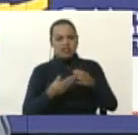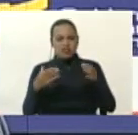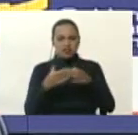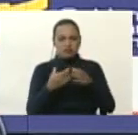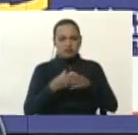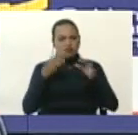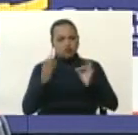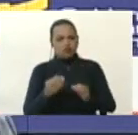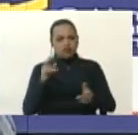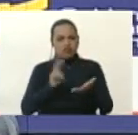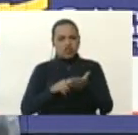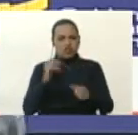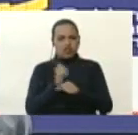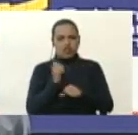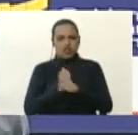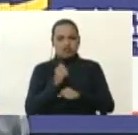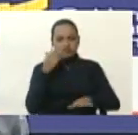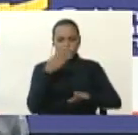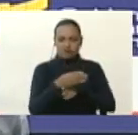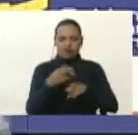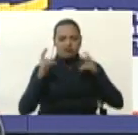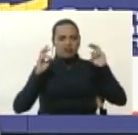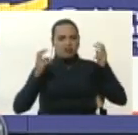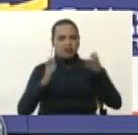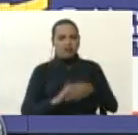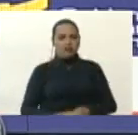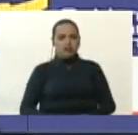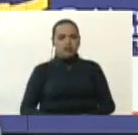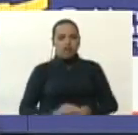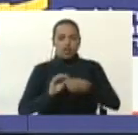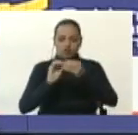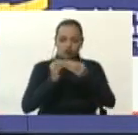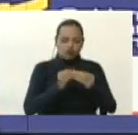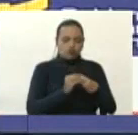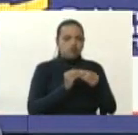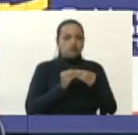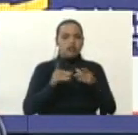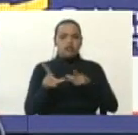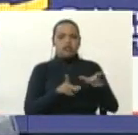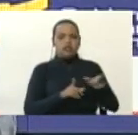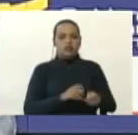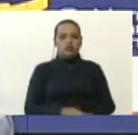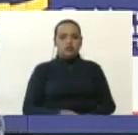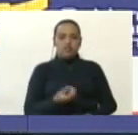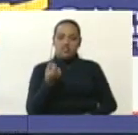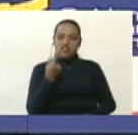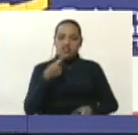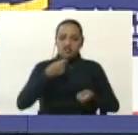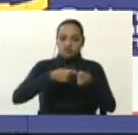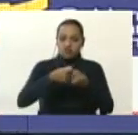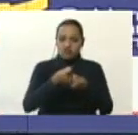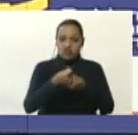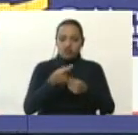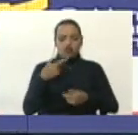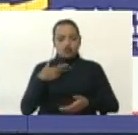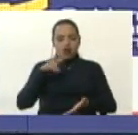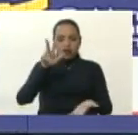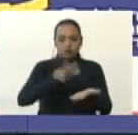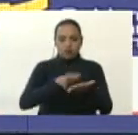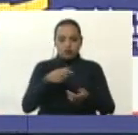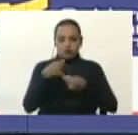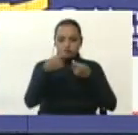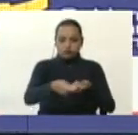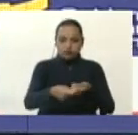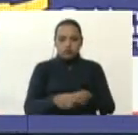funcione y que le entre el tema, ya a reparar. Y si hace falta, bueno, los recursos, ahí están los recursos. Yo se los apruebo